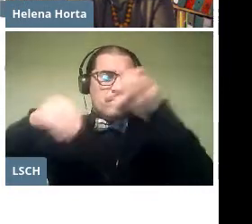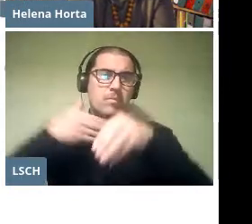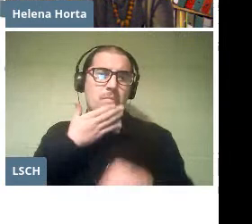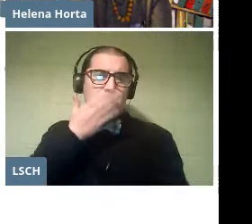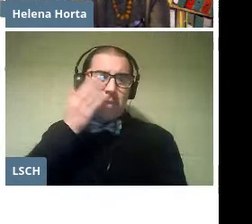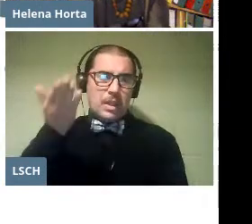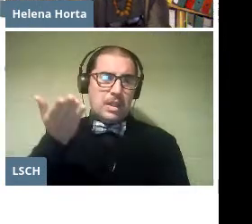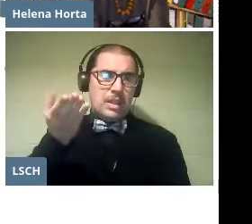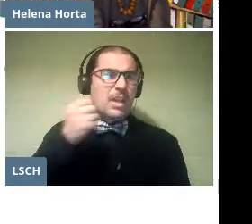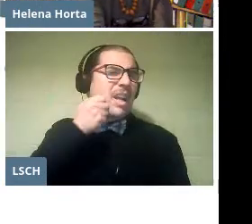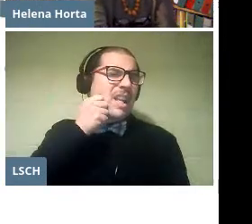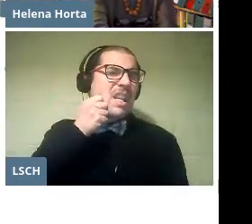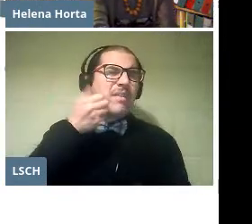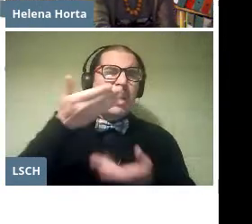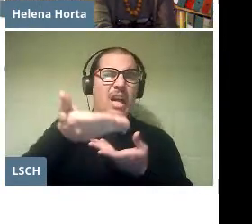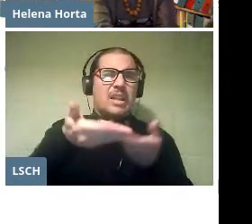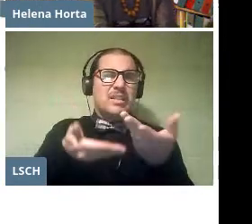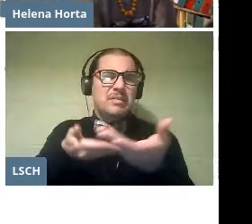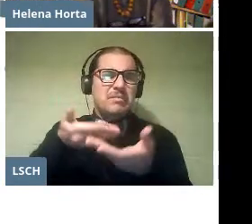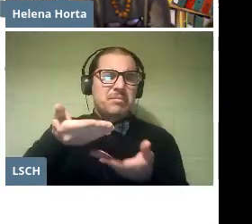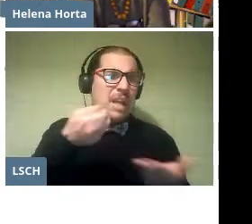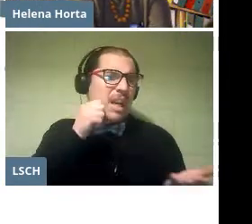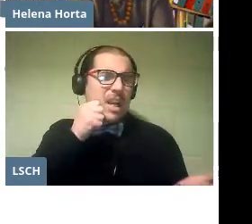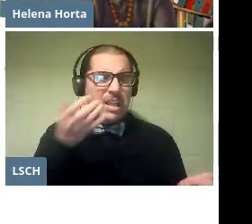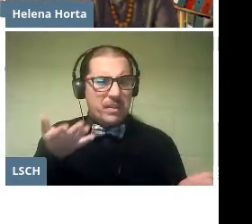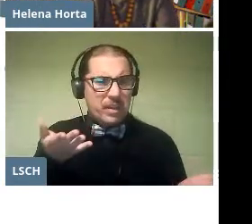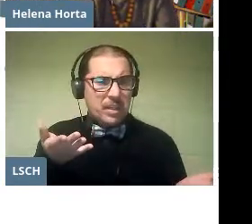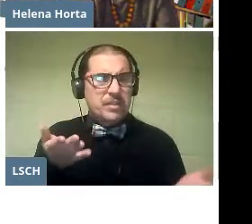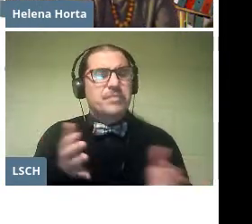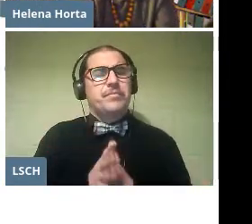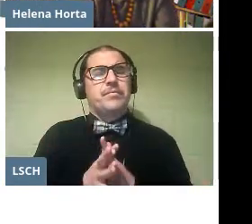¿Qué entendemos por reciprocidad andina? Es